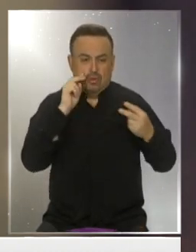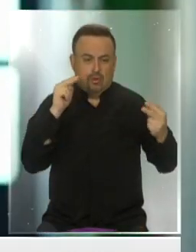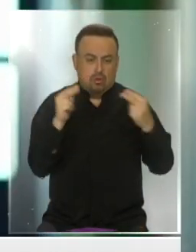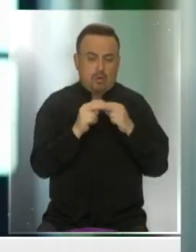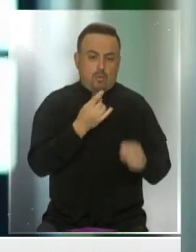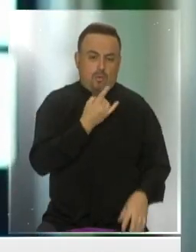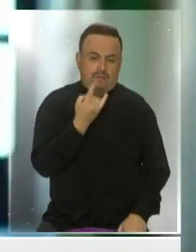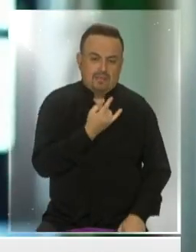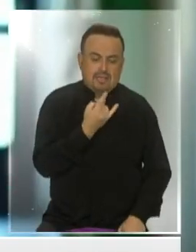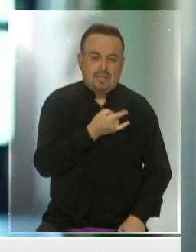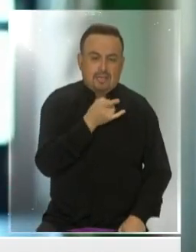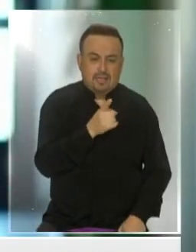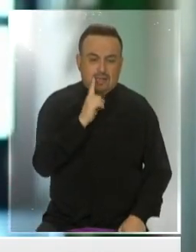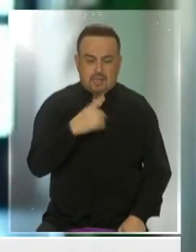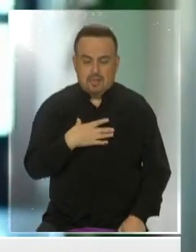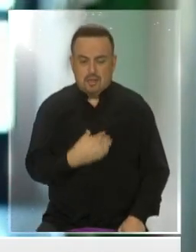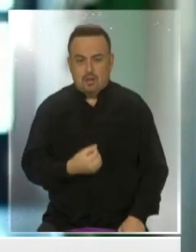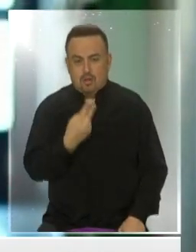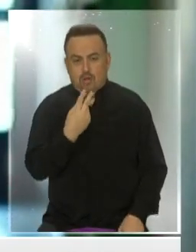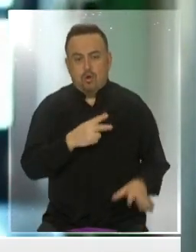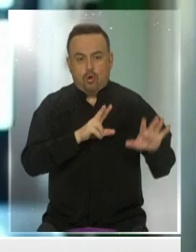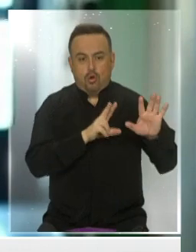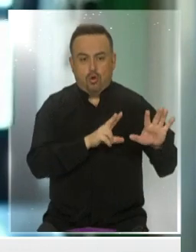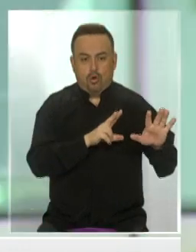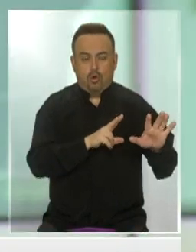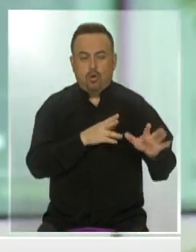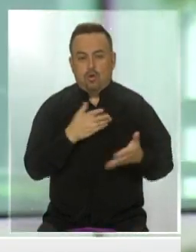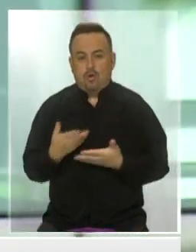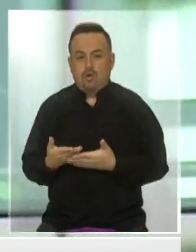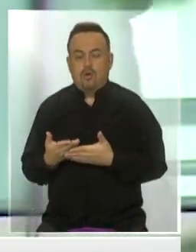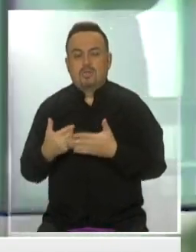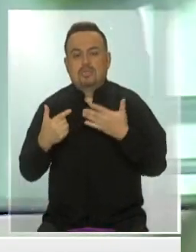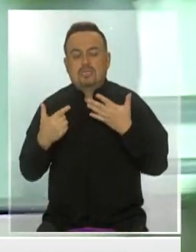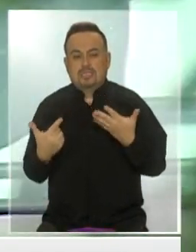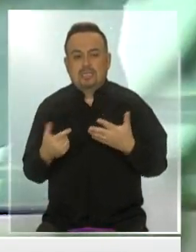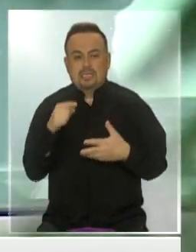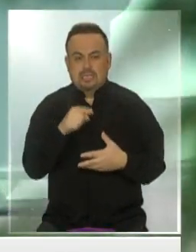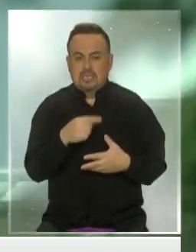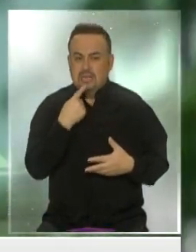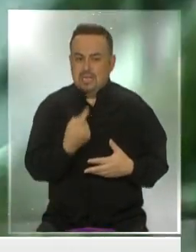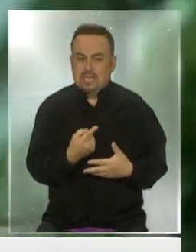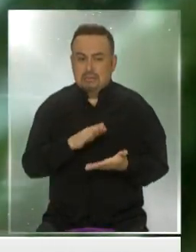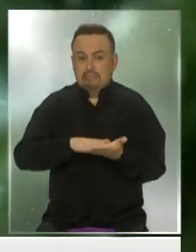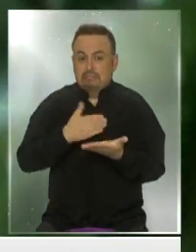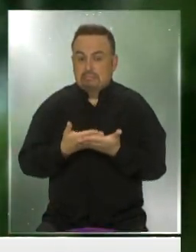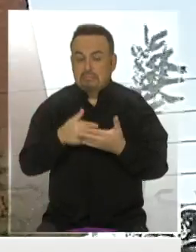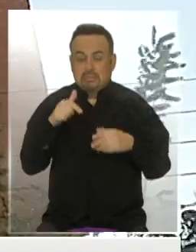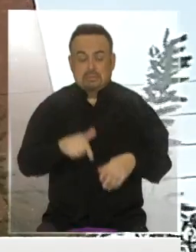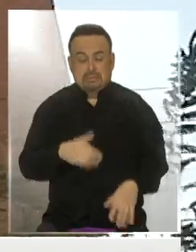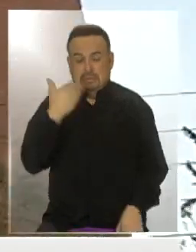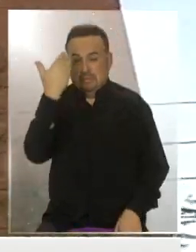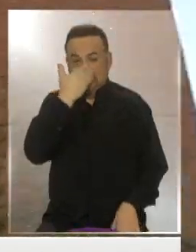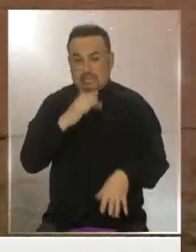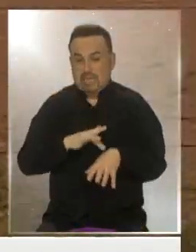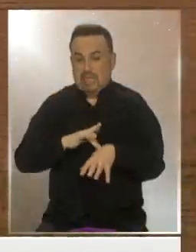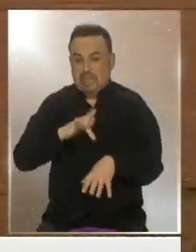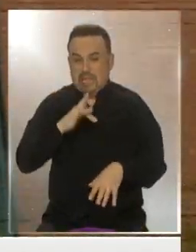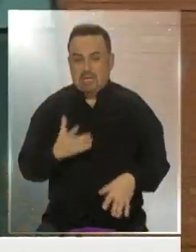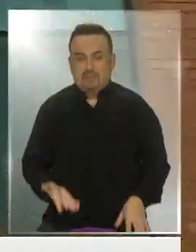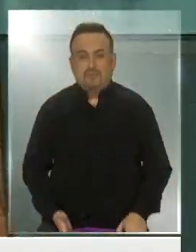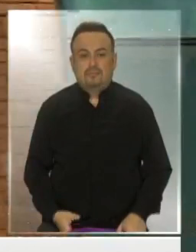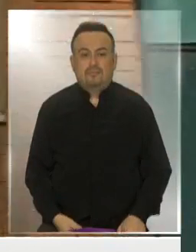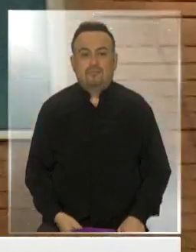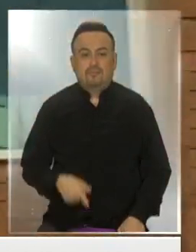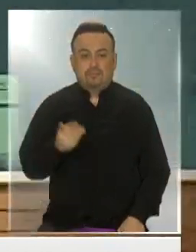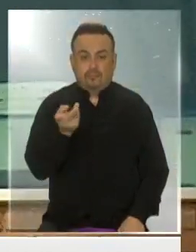la universidad, tienen dos hijos de 8 y 12. La evolución de su estado de salud es hoy preocupación nacional.